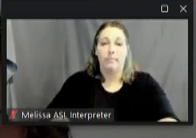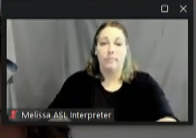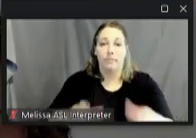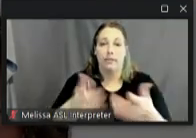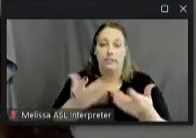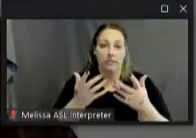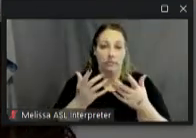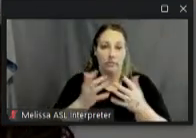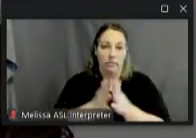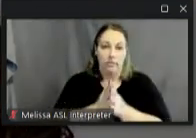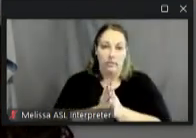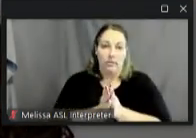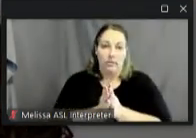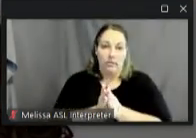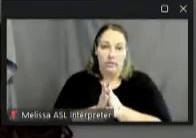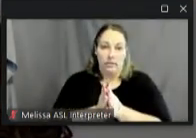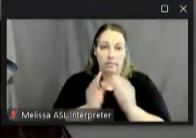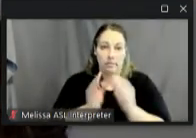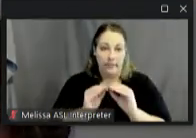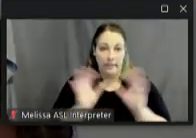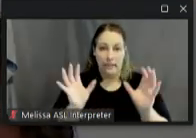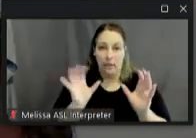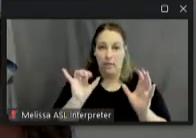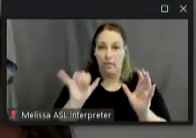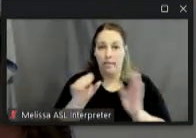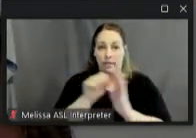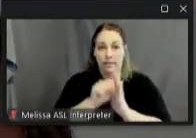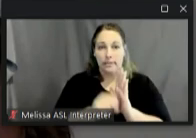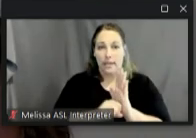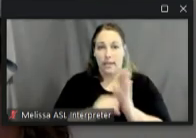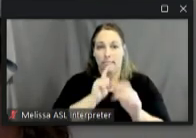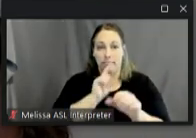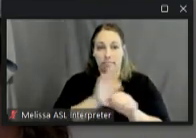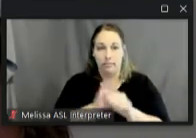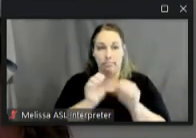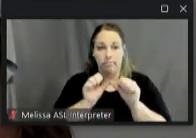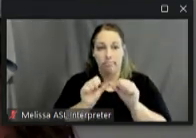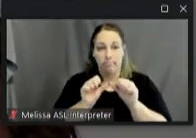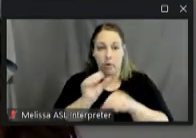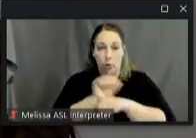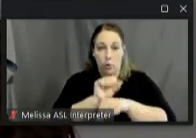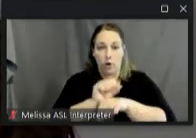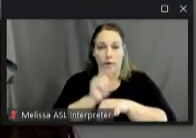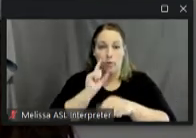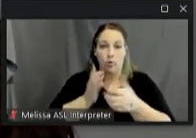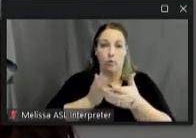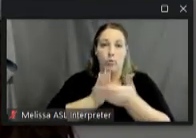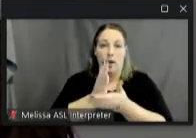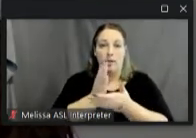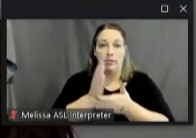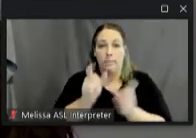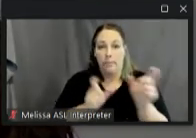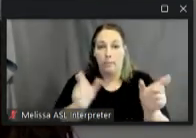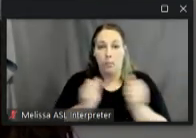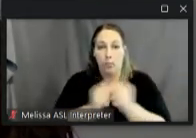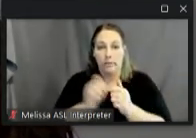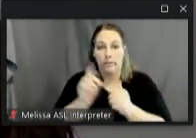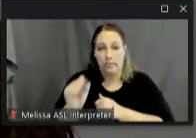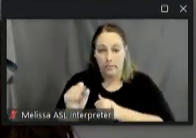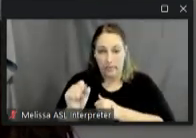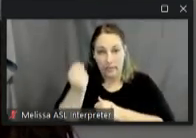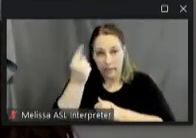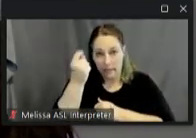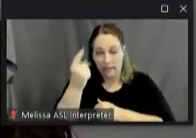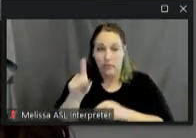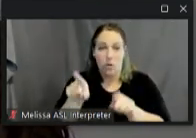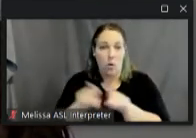por los derechos de las personas con discapacidad. Y en ese sentido también nos comprometemos a la